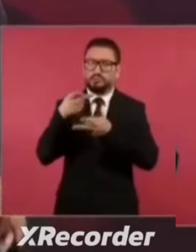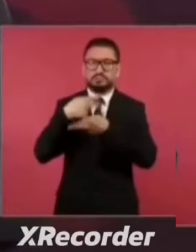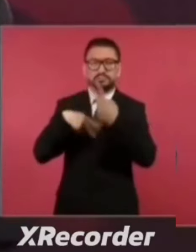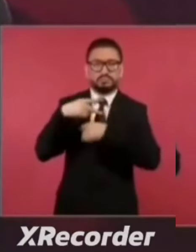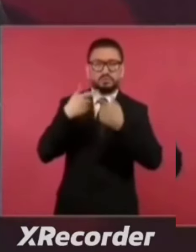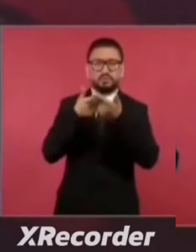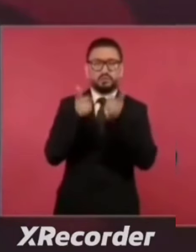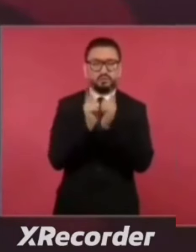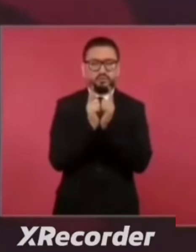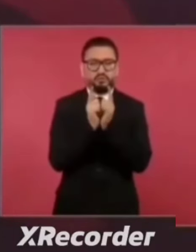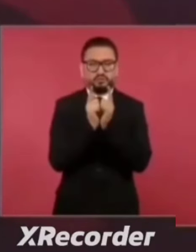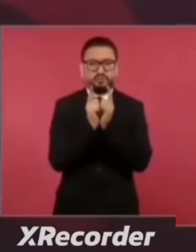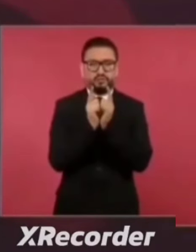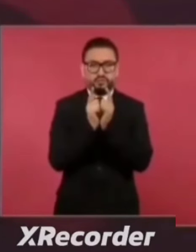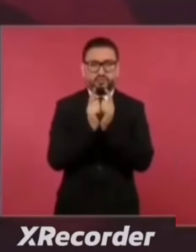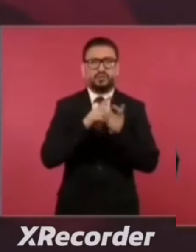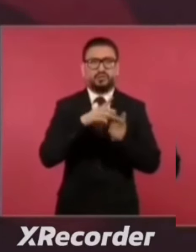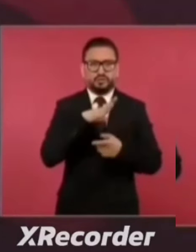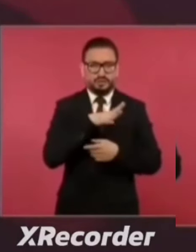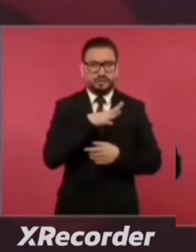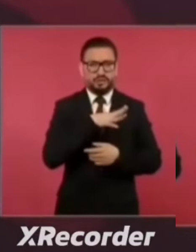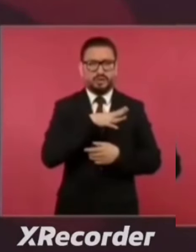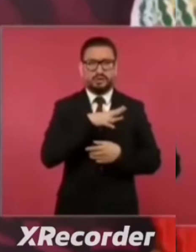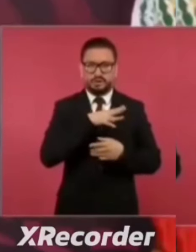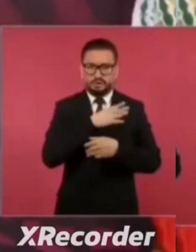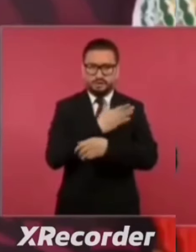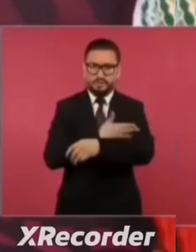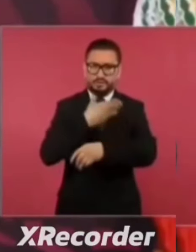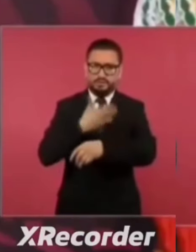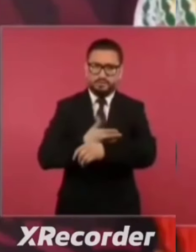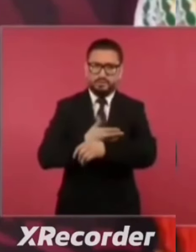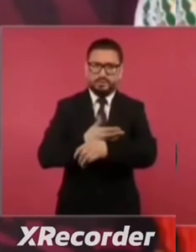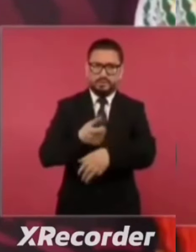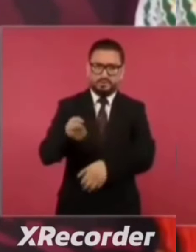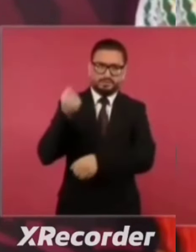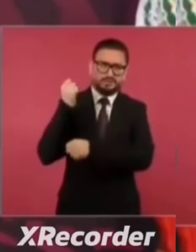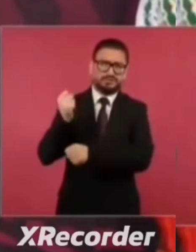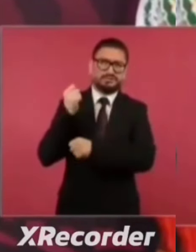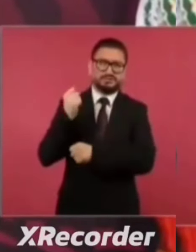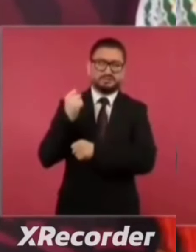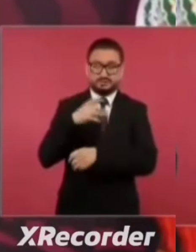incluso con un palo o dos palos,